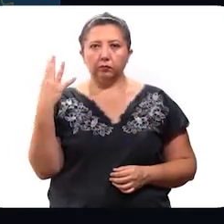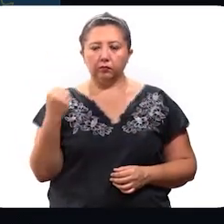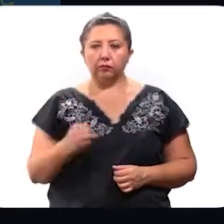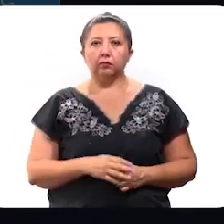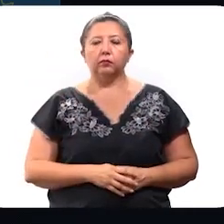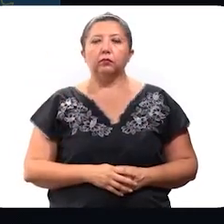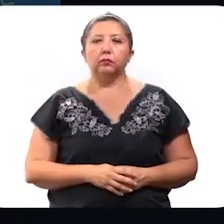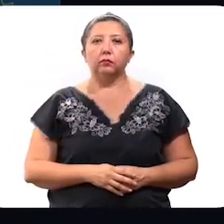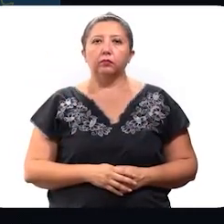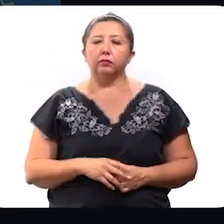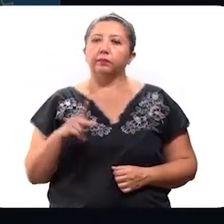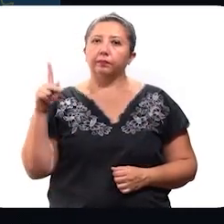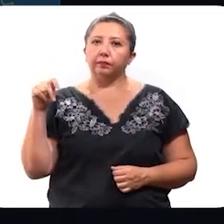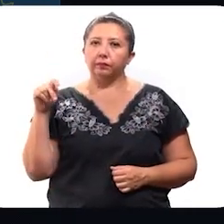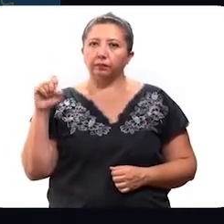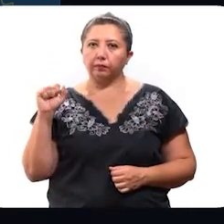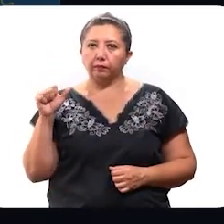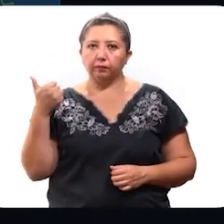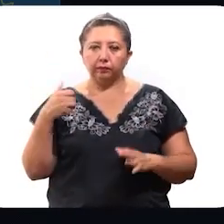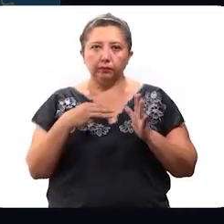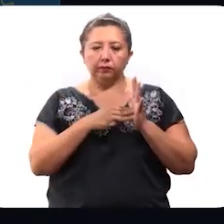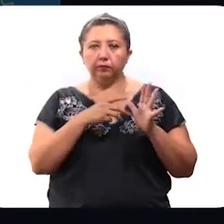7.449, en la zona poniente